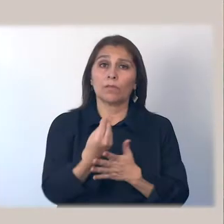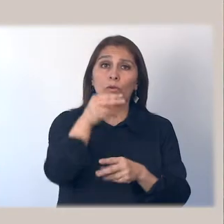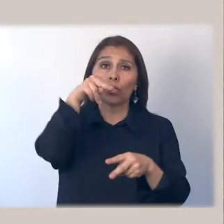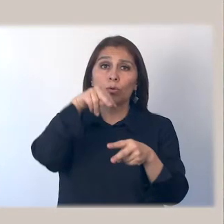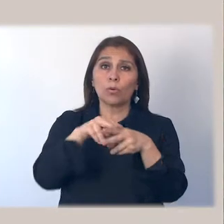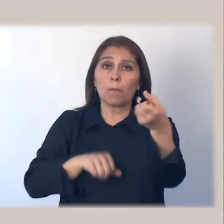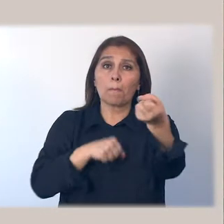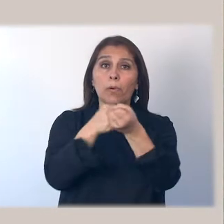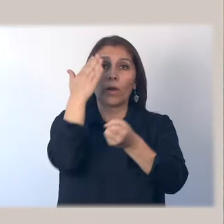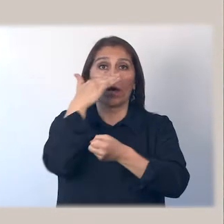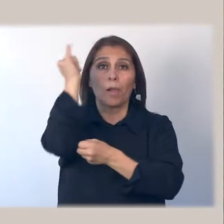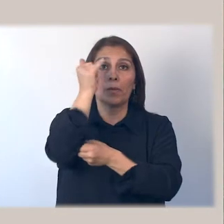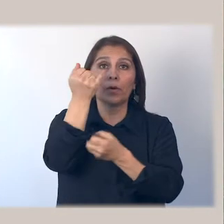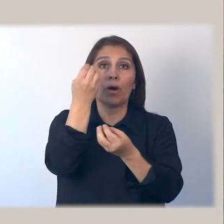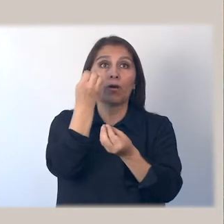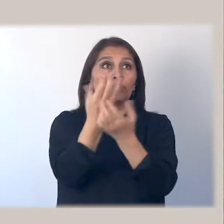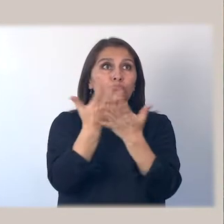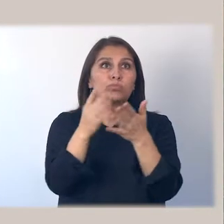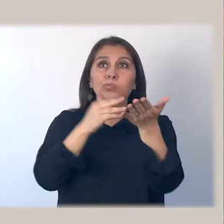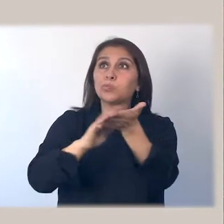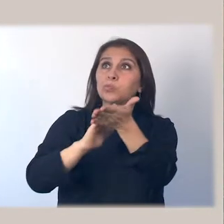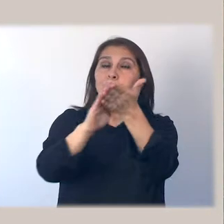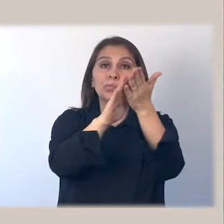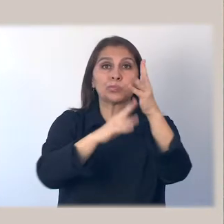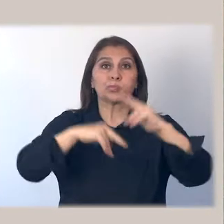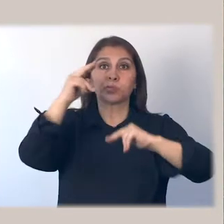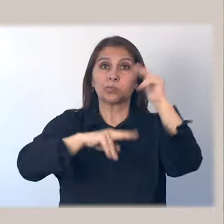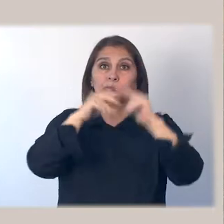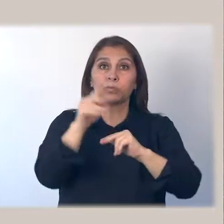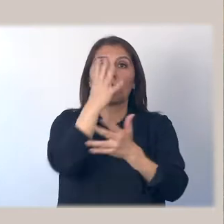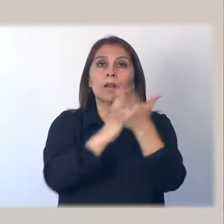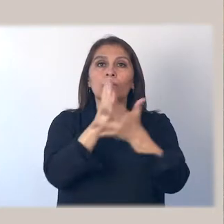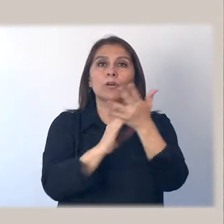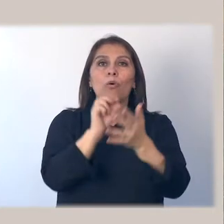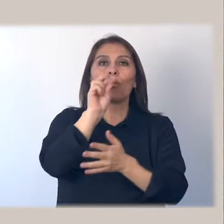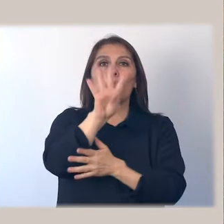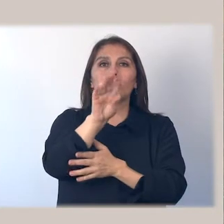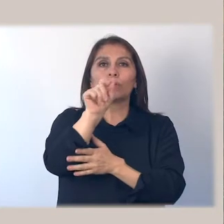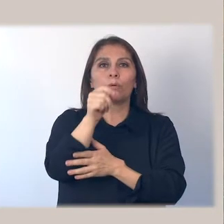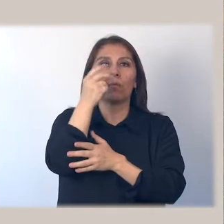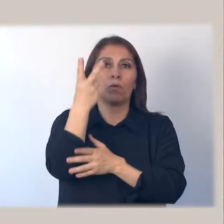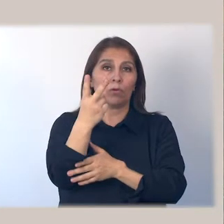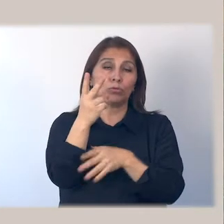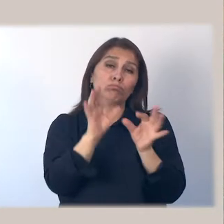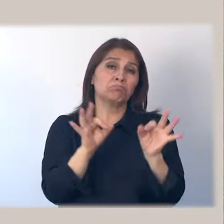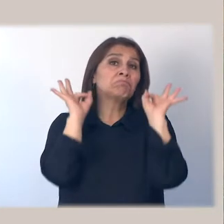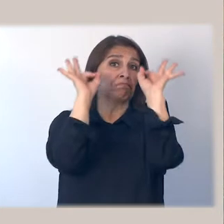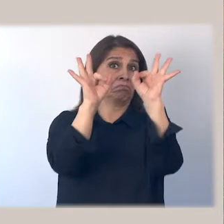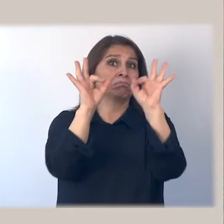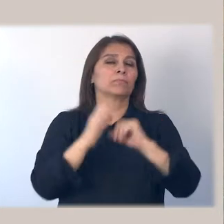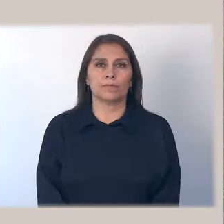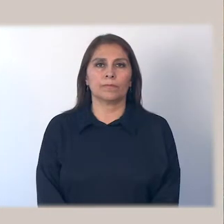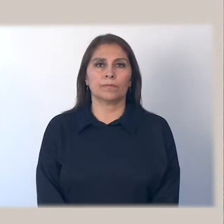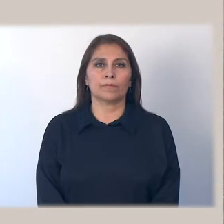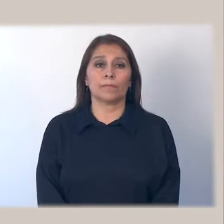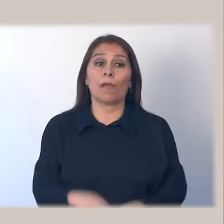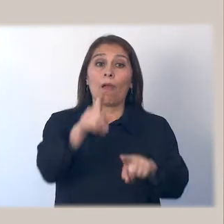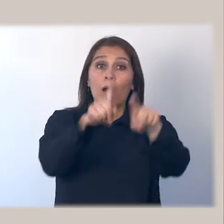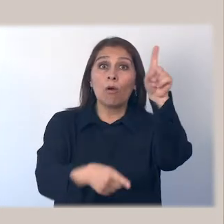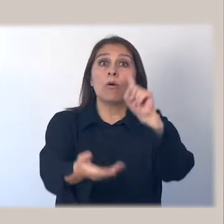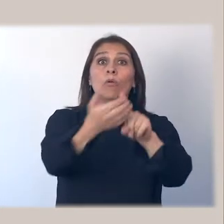El factor recursos de apoyo académico e infraestructura física obtuvo una calificación de 4.2, indicando un alto grado de